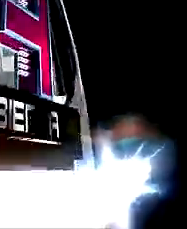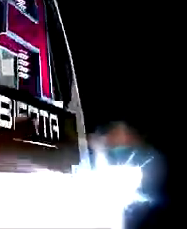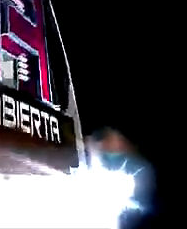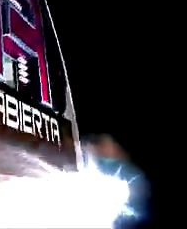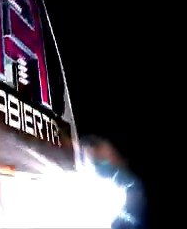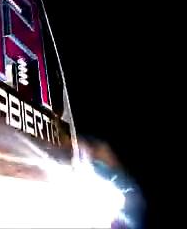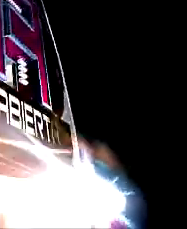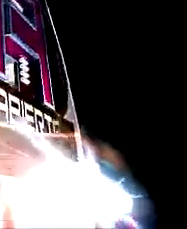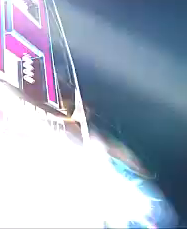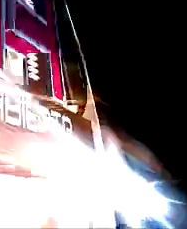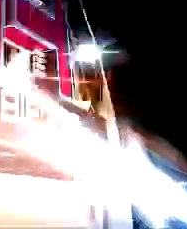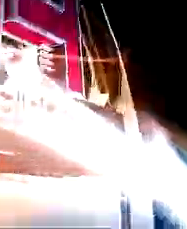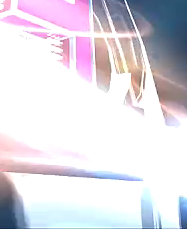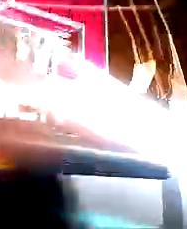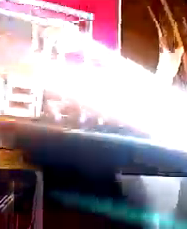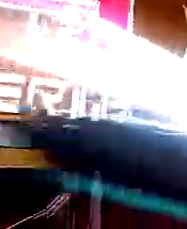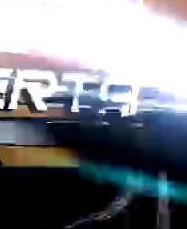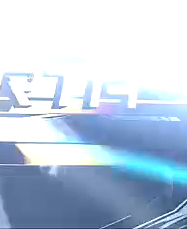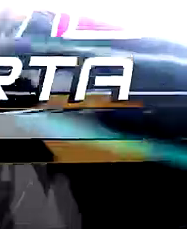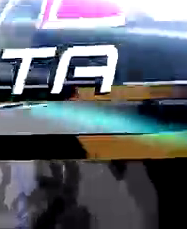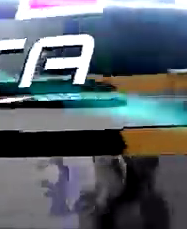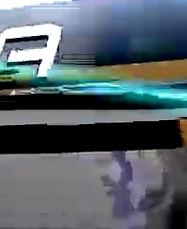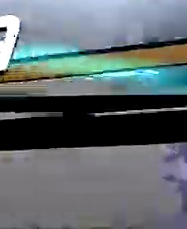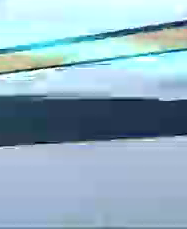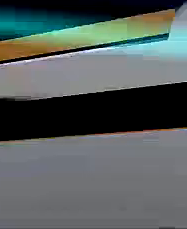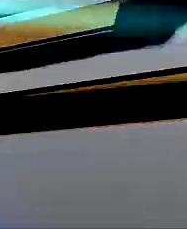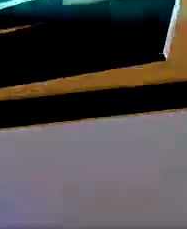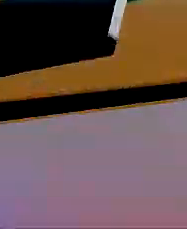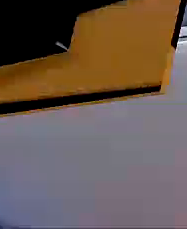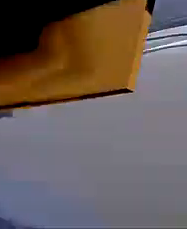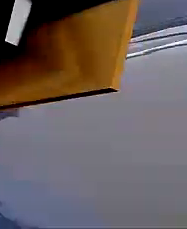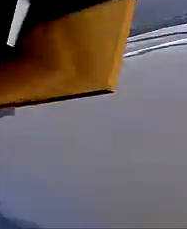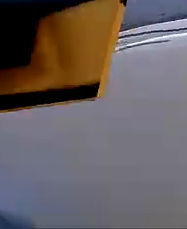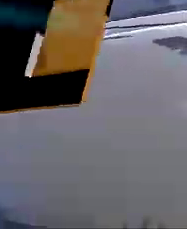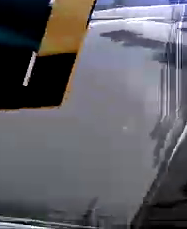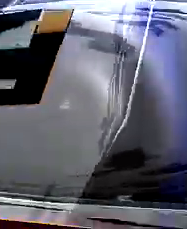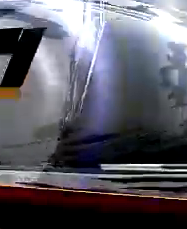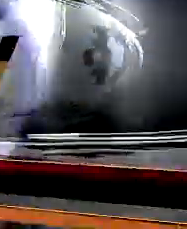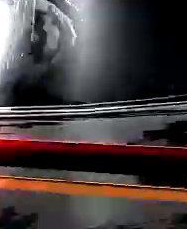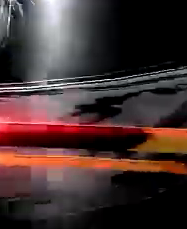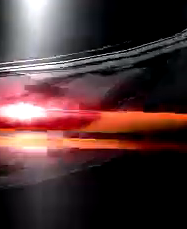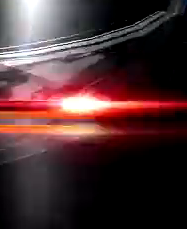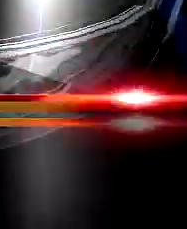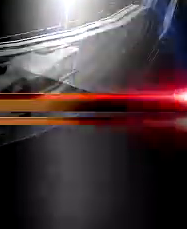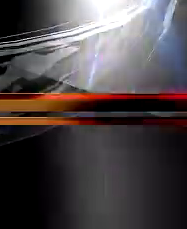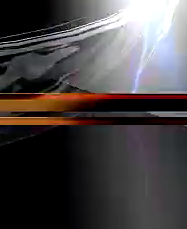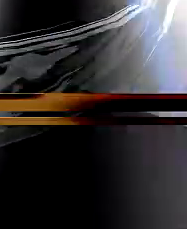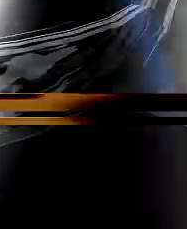Puerta Abierta. Comunicación directa entre usted y nosotros. Puerta Abierta.